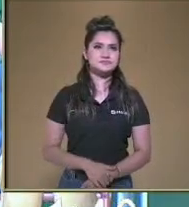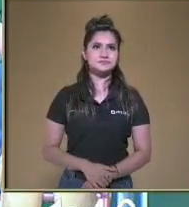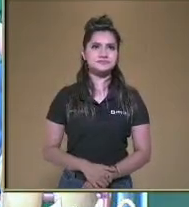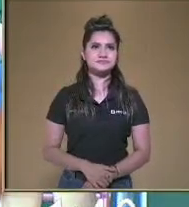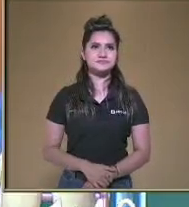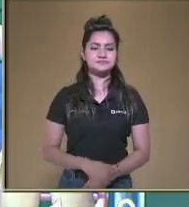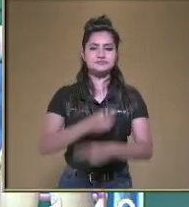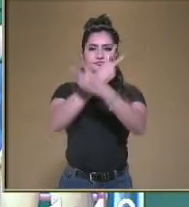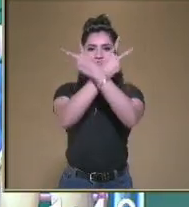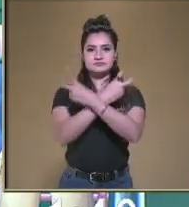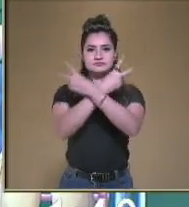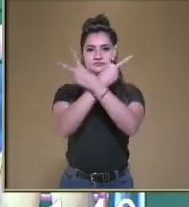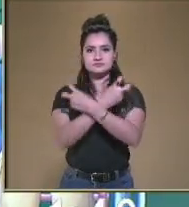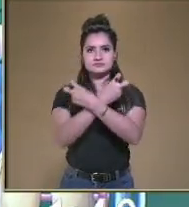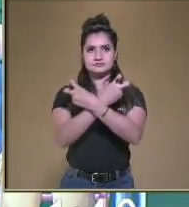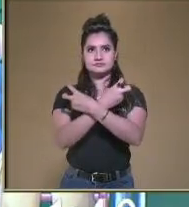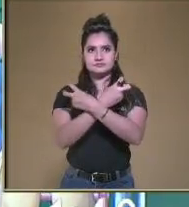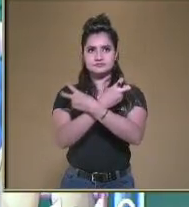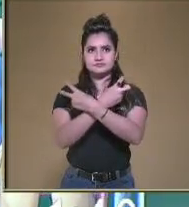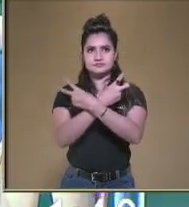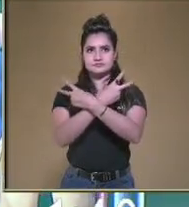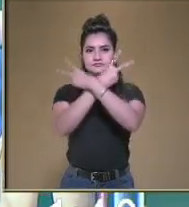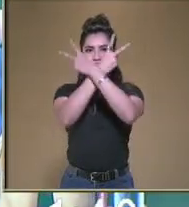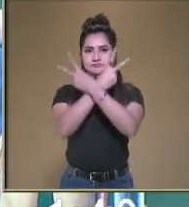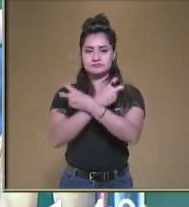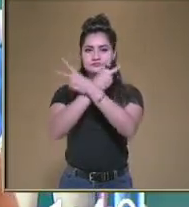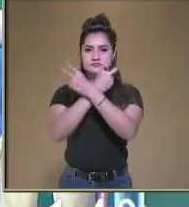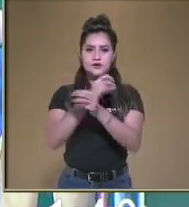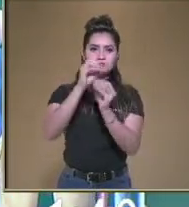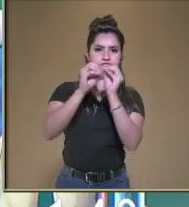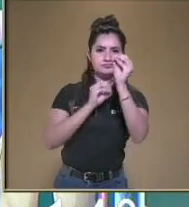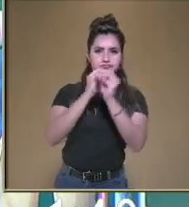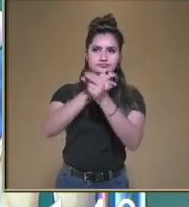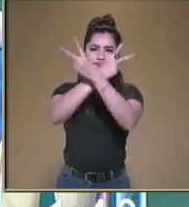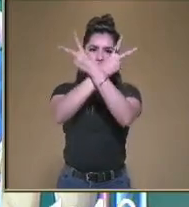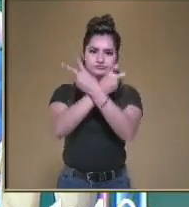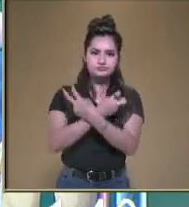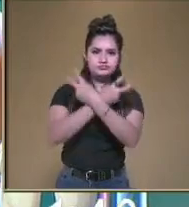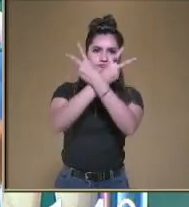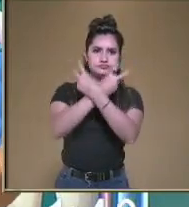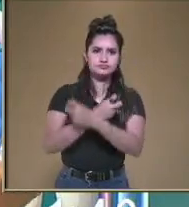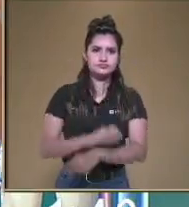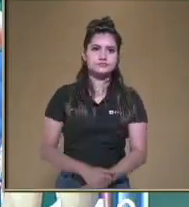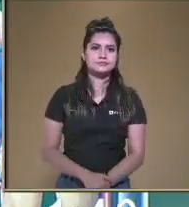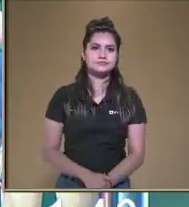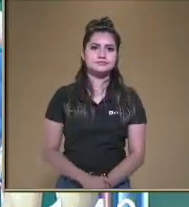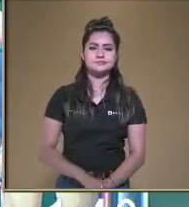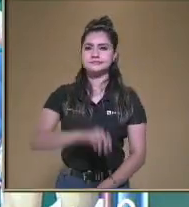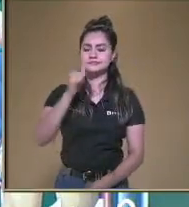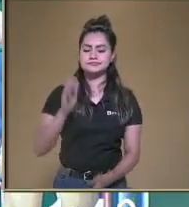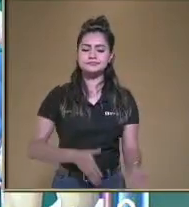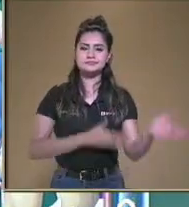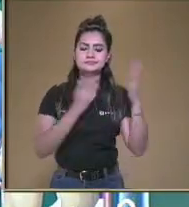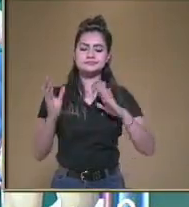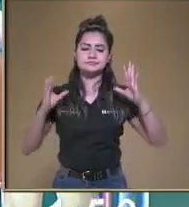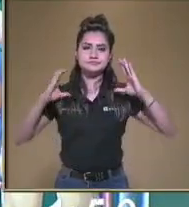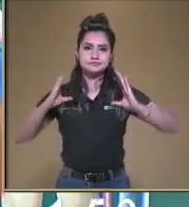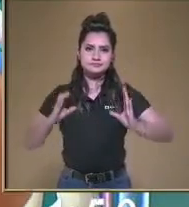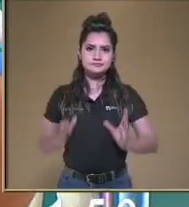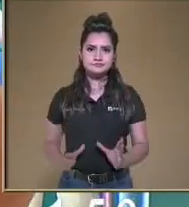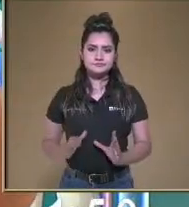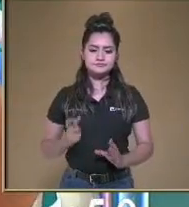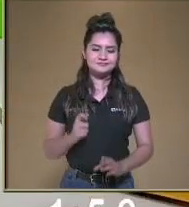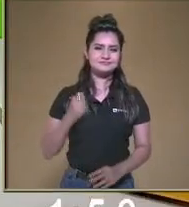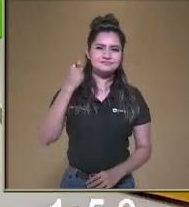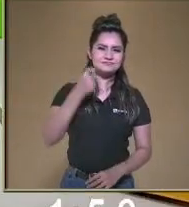un hueso con otro hueso y tiene movilidad. ¿Sí? A ver, ¿qué parte de nuestro cuerpo sería una articulación?